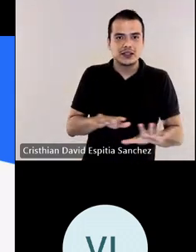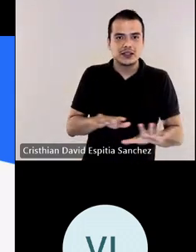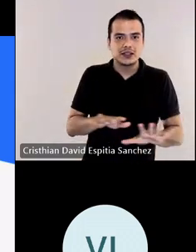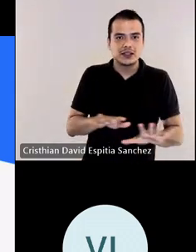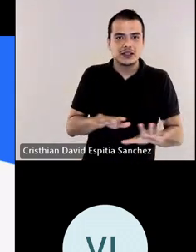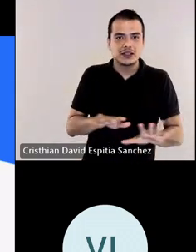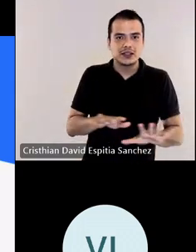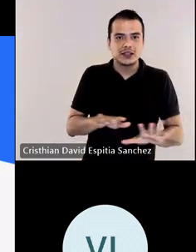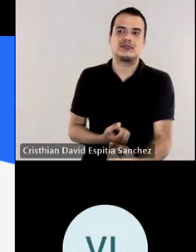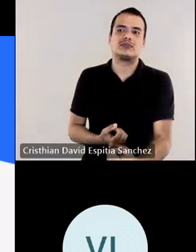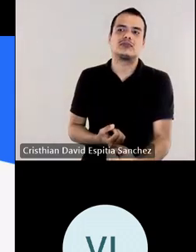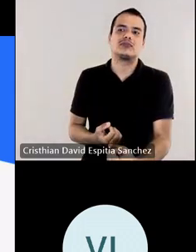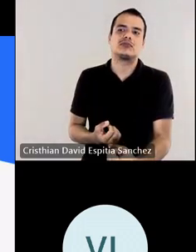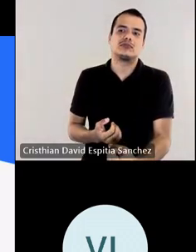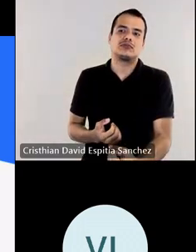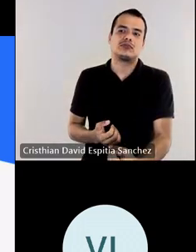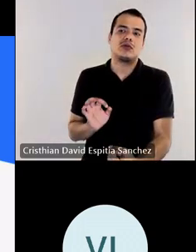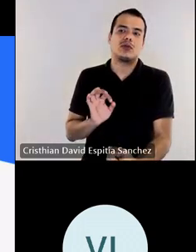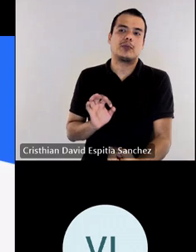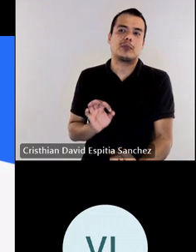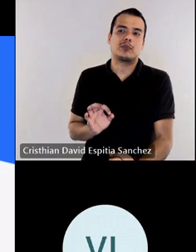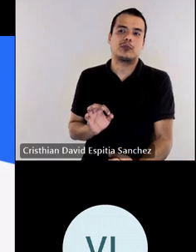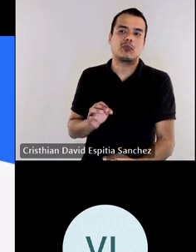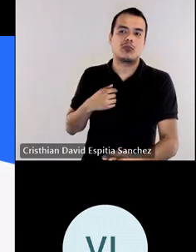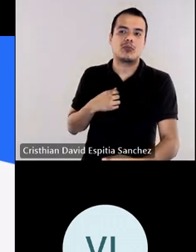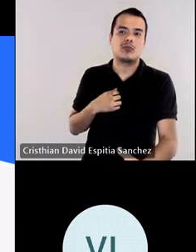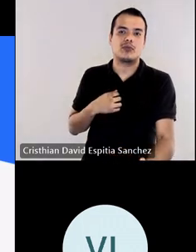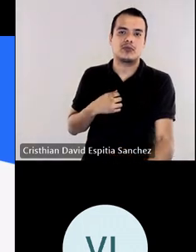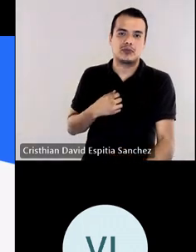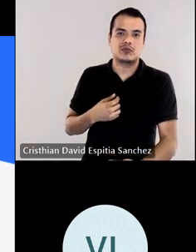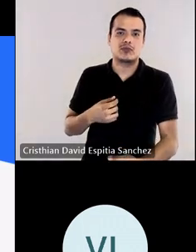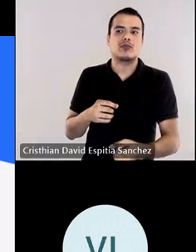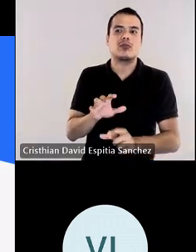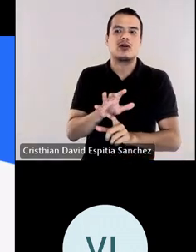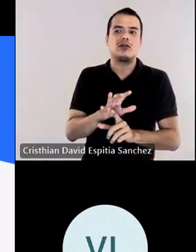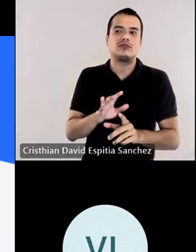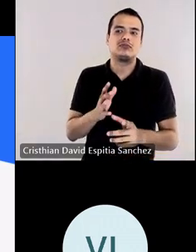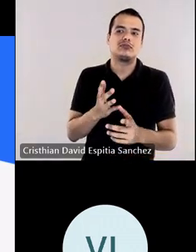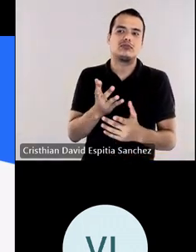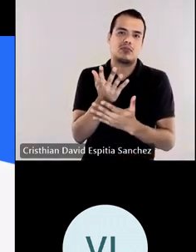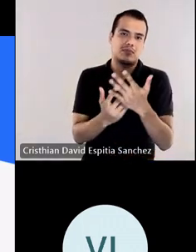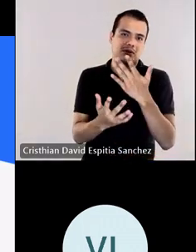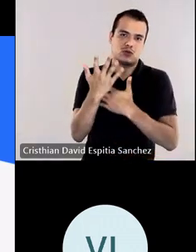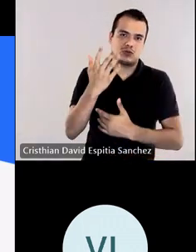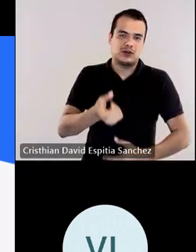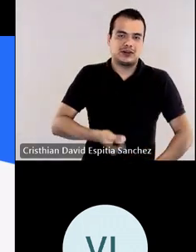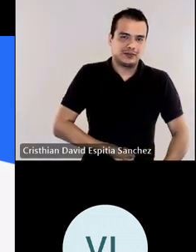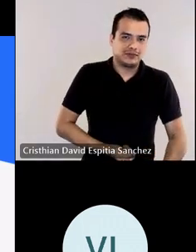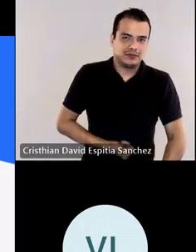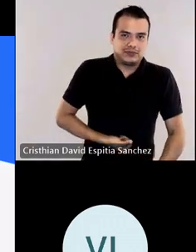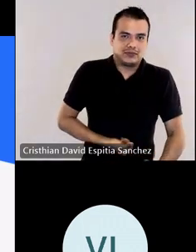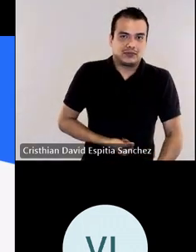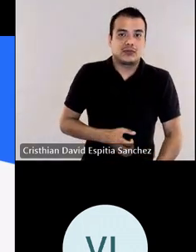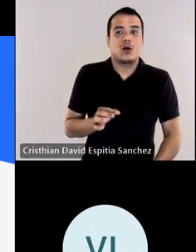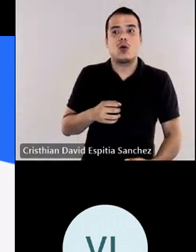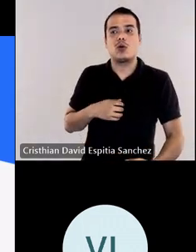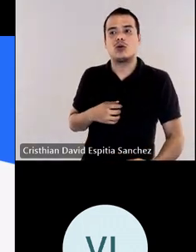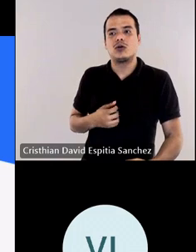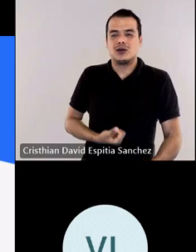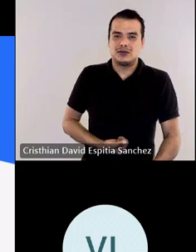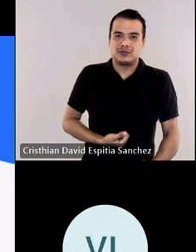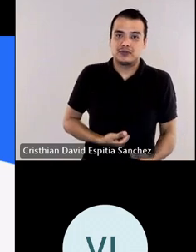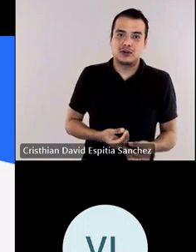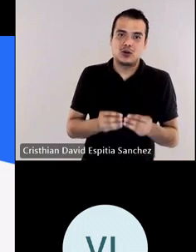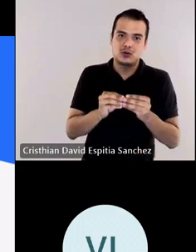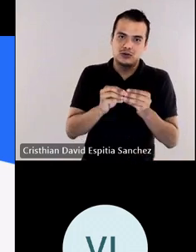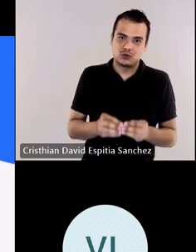ese movimiento, si se puede, con una sola manito, como nos lo explicó el video, o se puede con dos, pero esos movimientos serían secos, teniendo cuidado